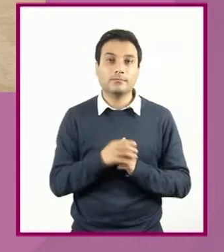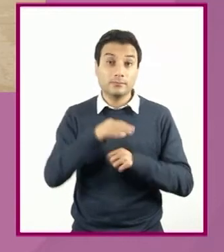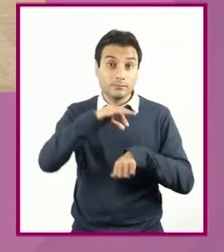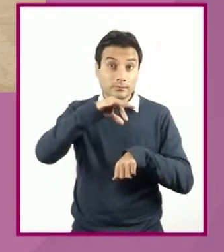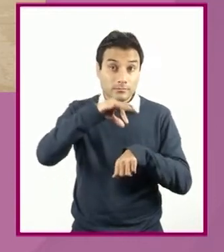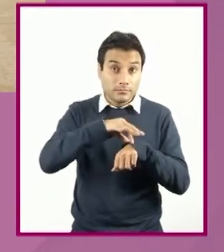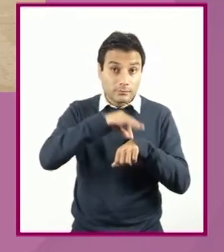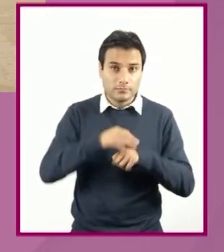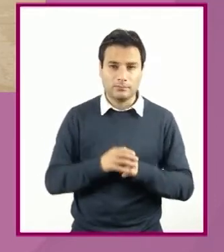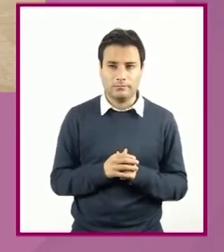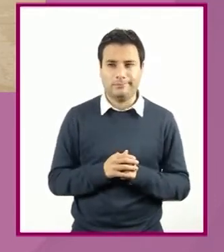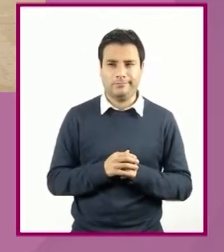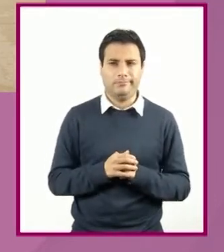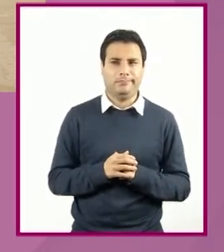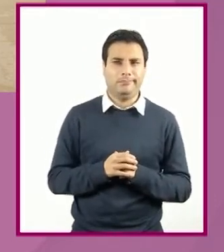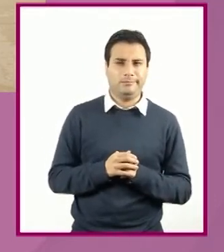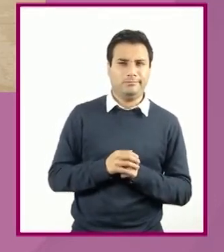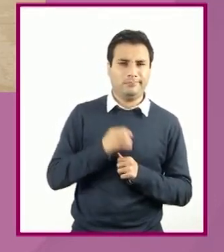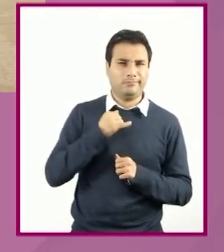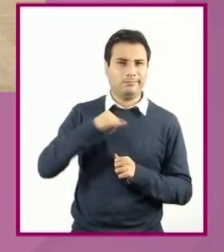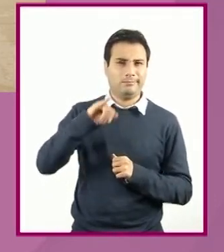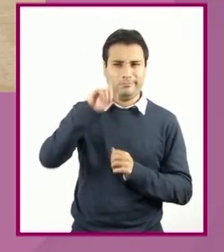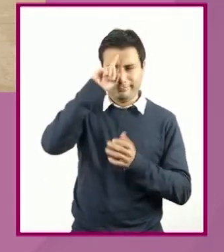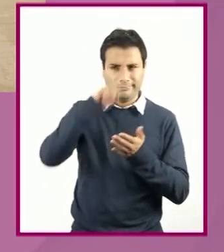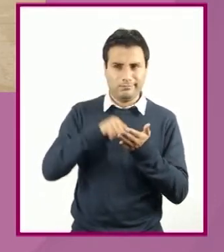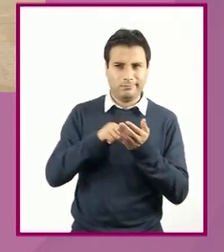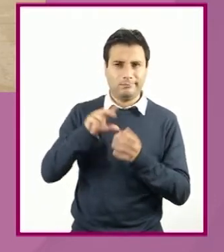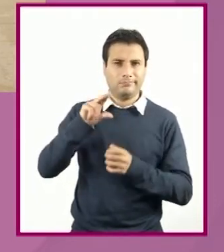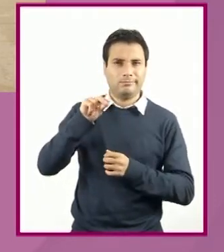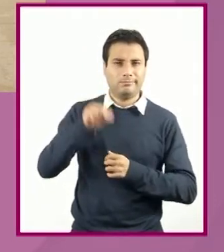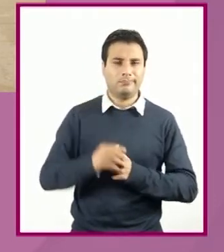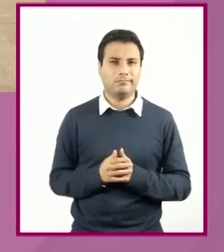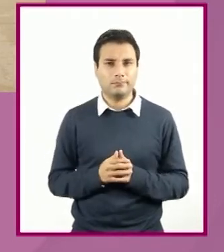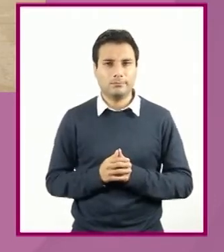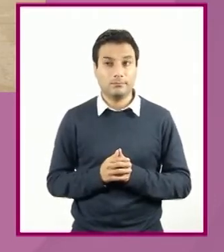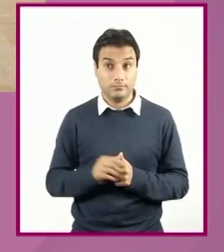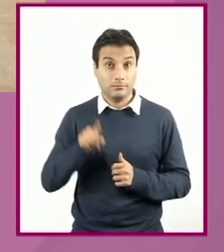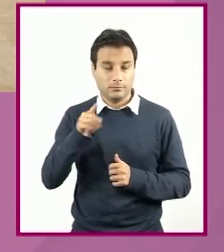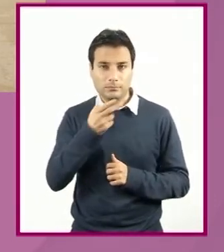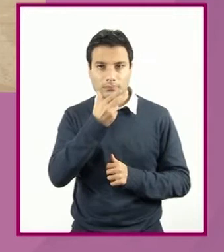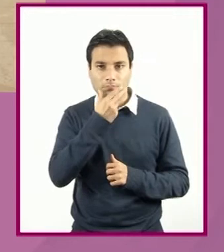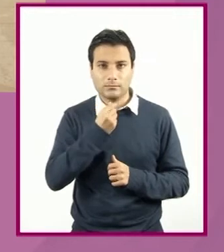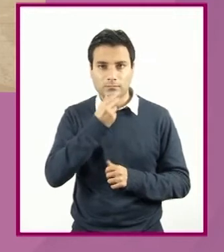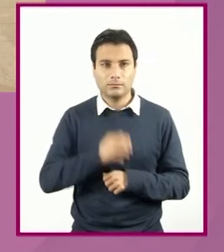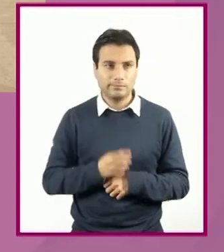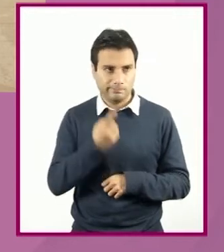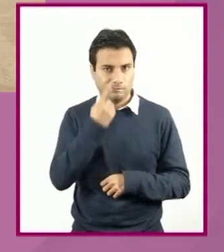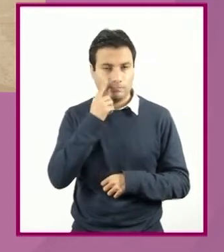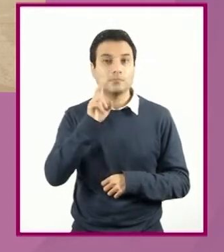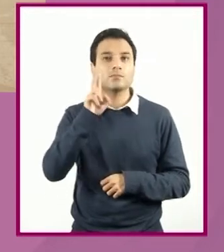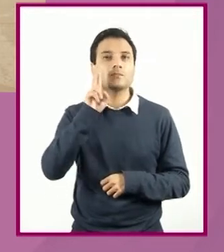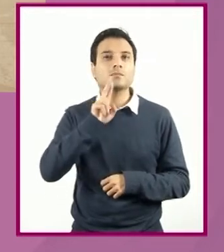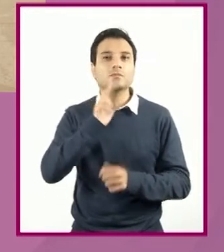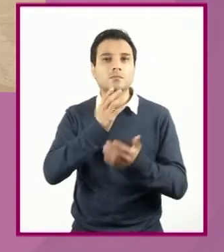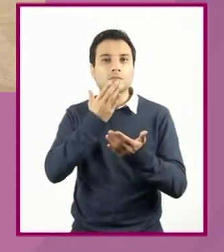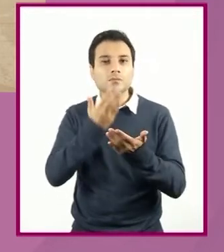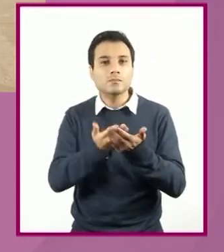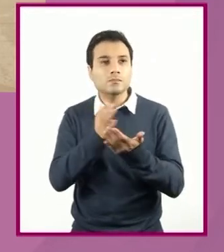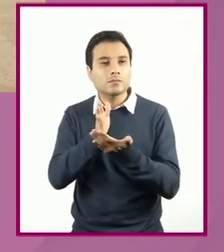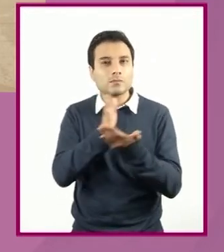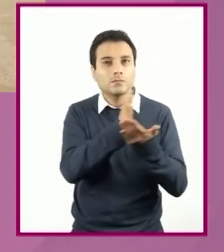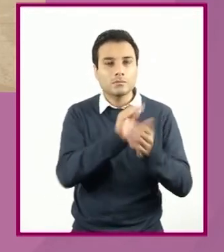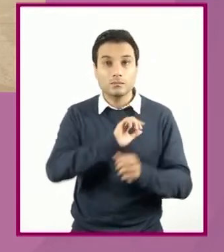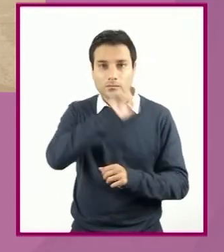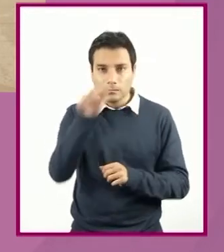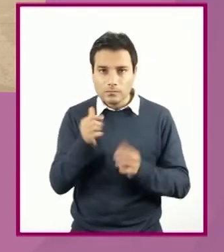la consideraron como algo difícil de comprobar. Pero Pasteur fue capaz de probar su teoría, y sus investigaciones lo